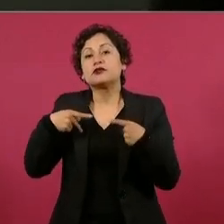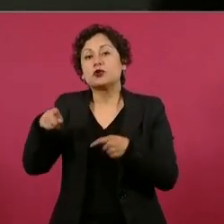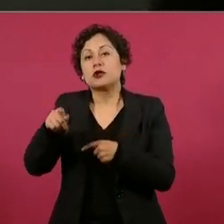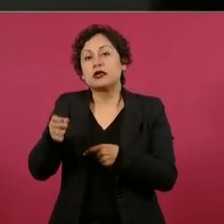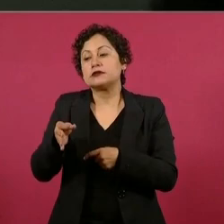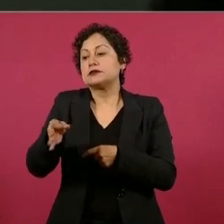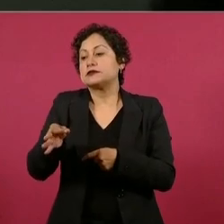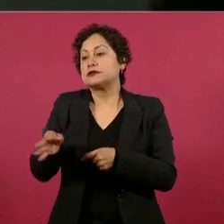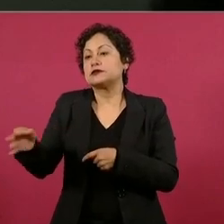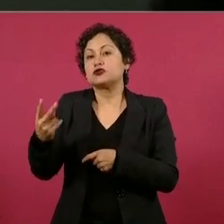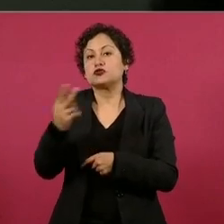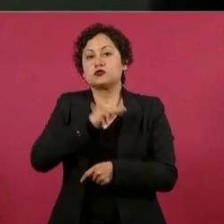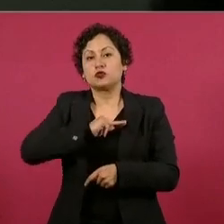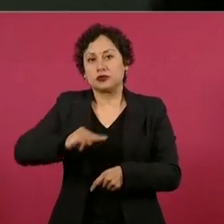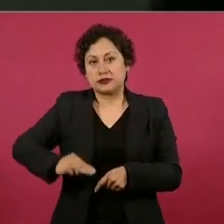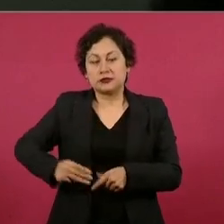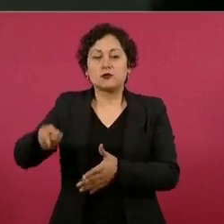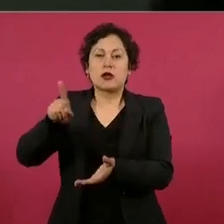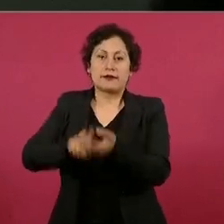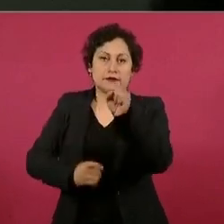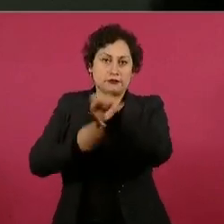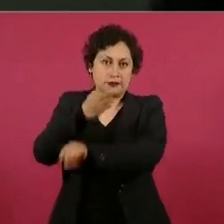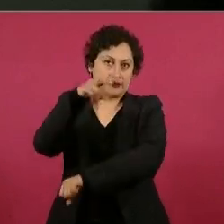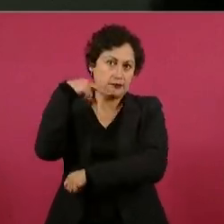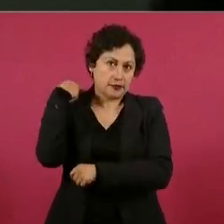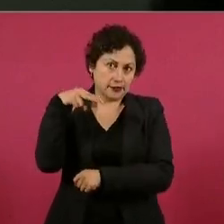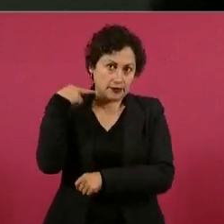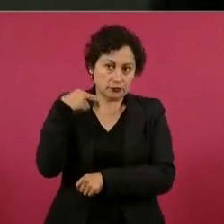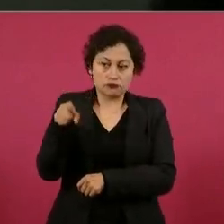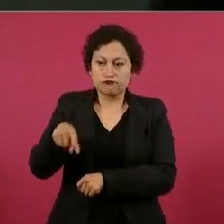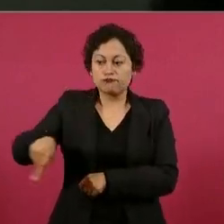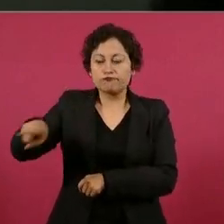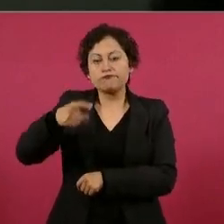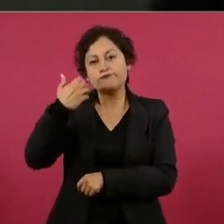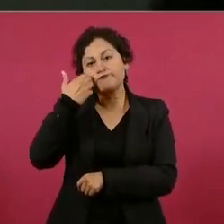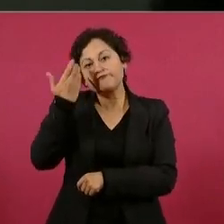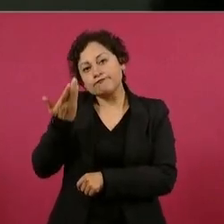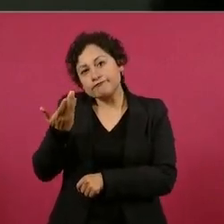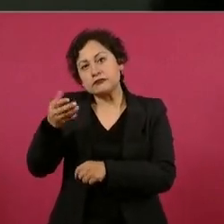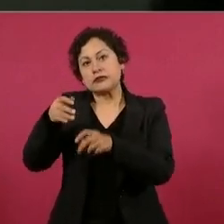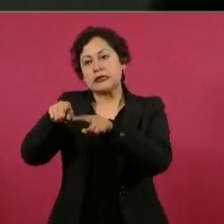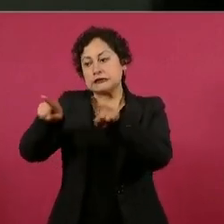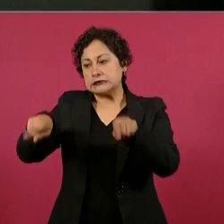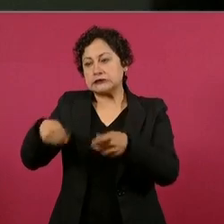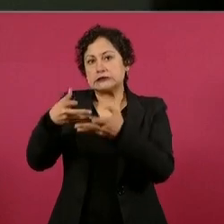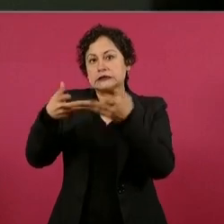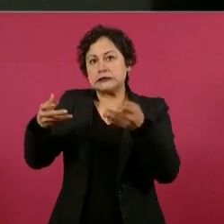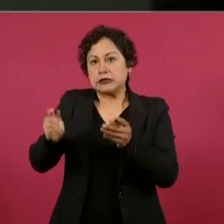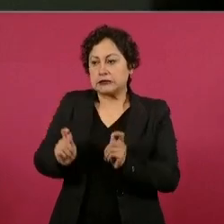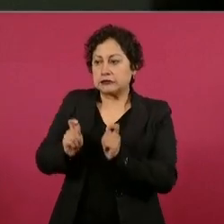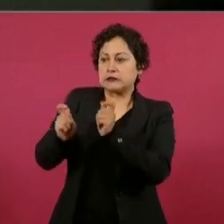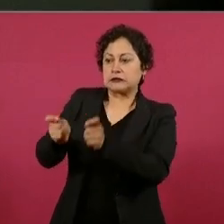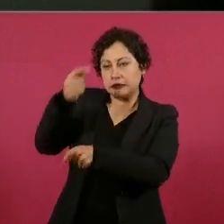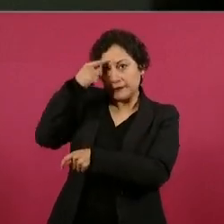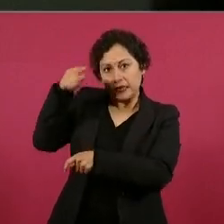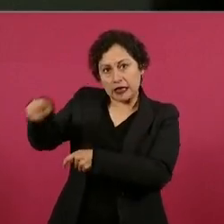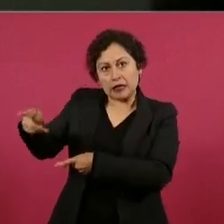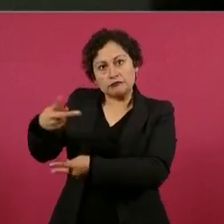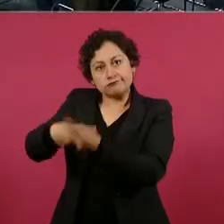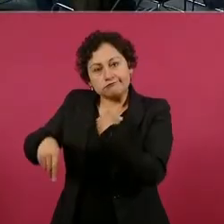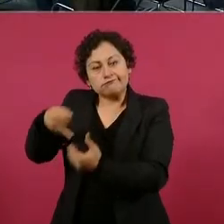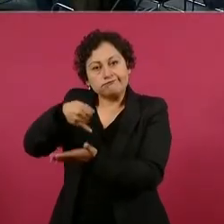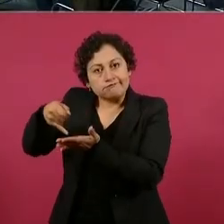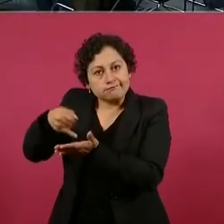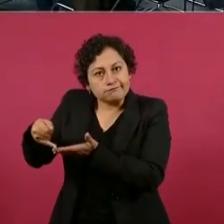de la Torre en Veracruz que desean pues un terreno para que ellos puedan producir, presidente. Y finalmente, otro